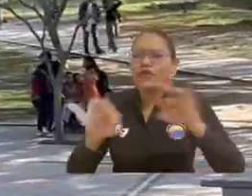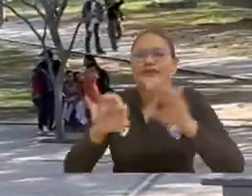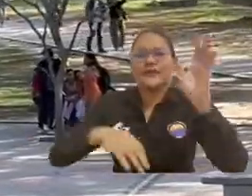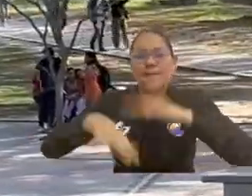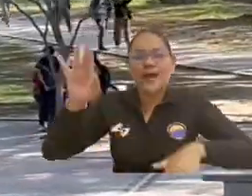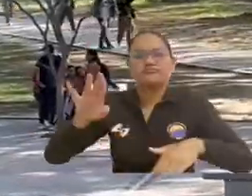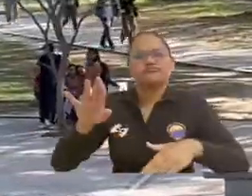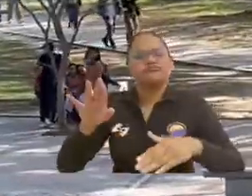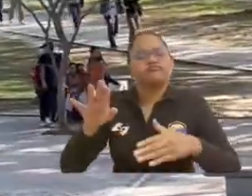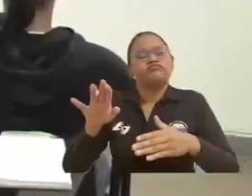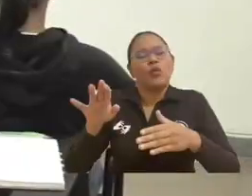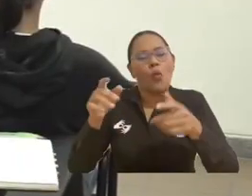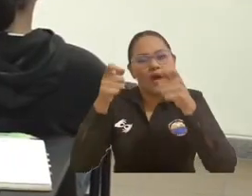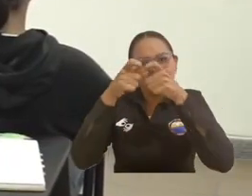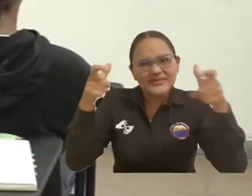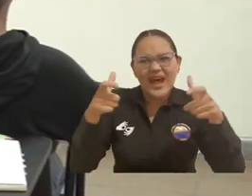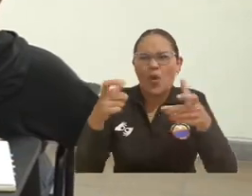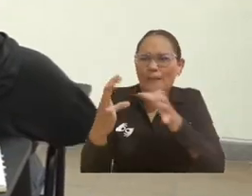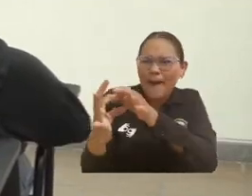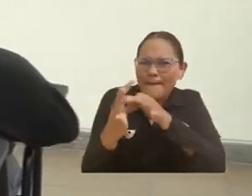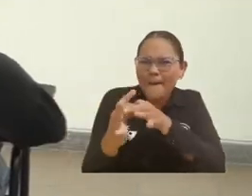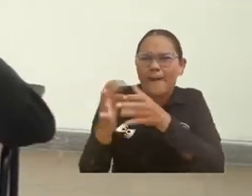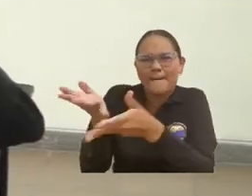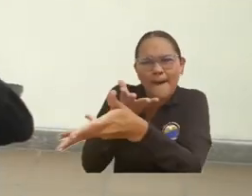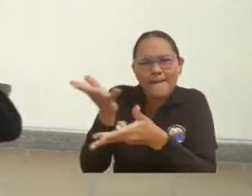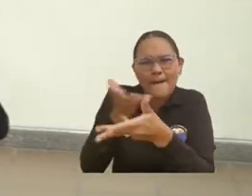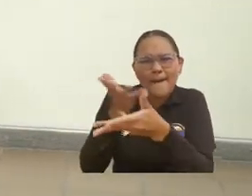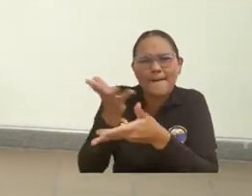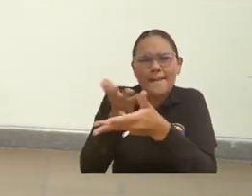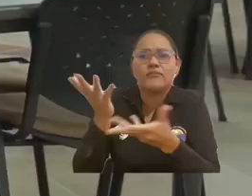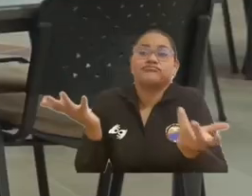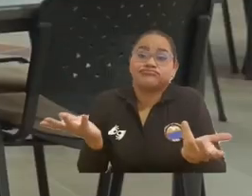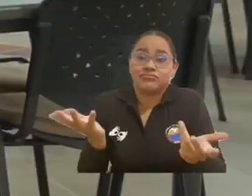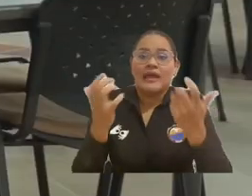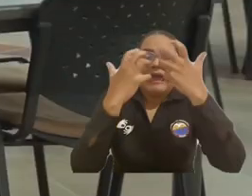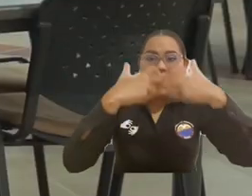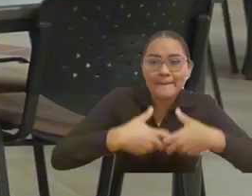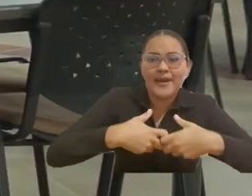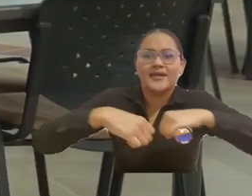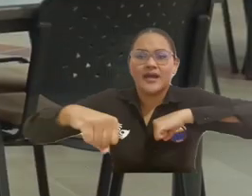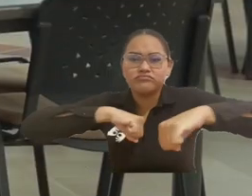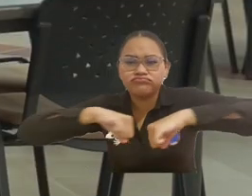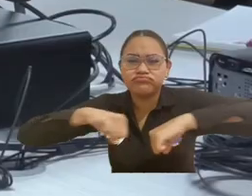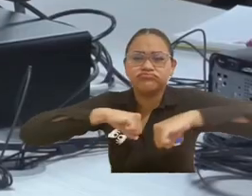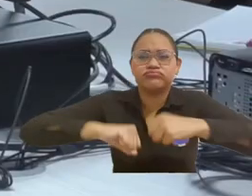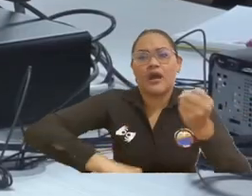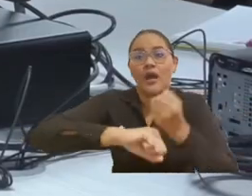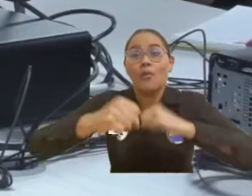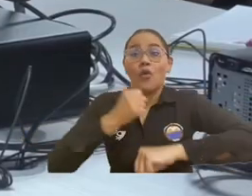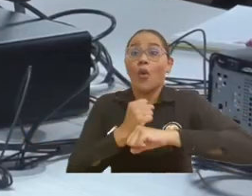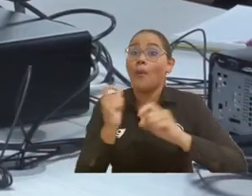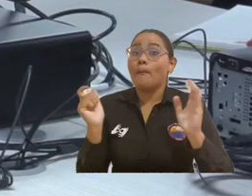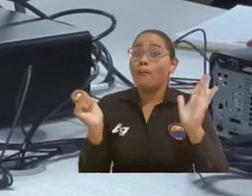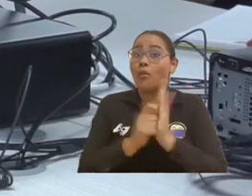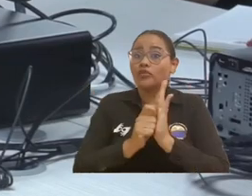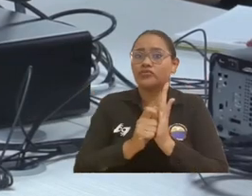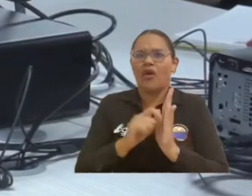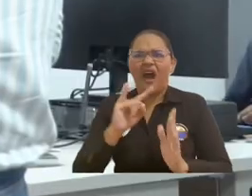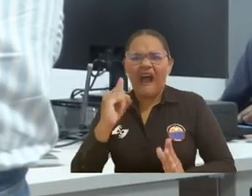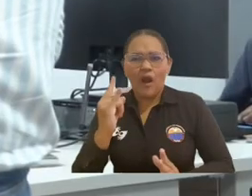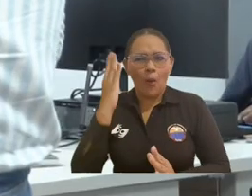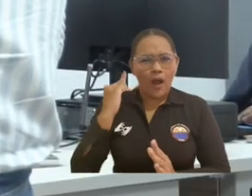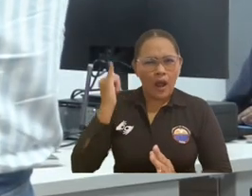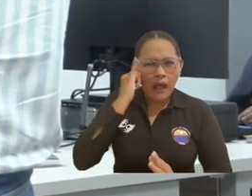Estado hasta donde sus principios se lo permitan y tiene que cooperar armónicamente con las empresas siempre y cuando no comprometa su integridad